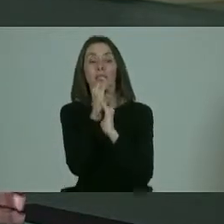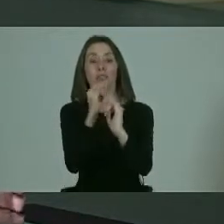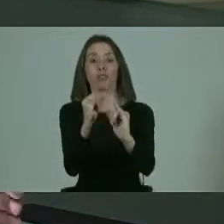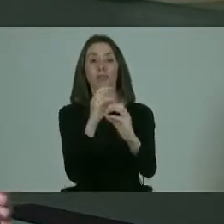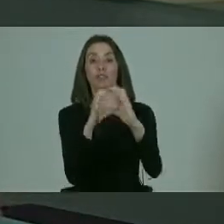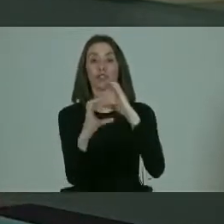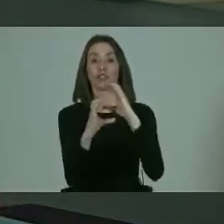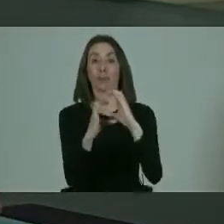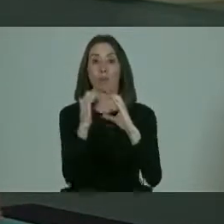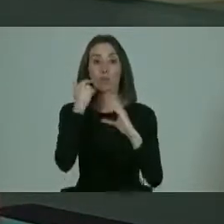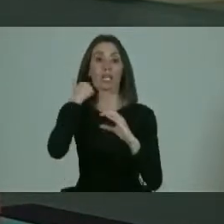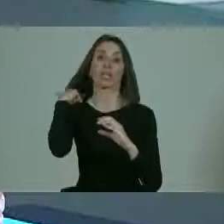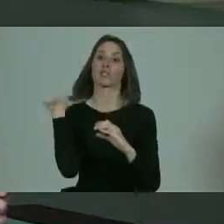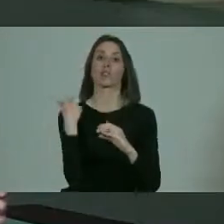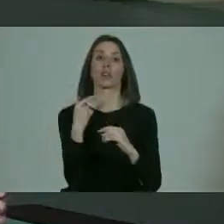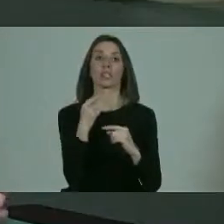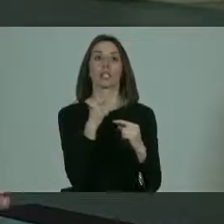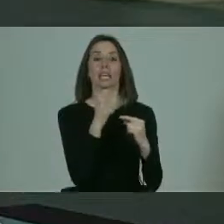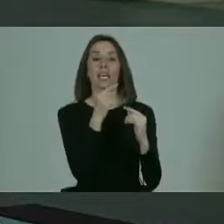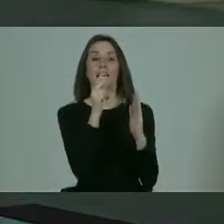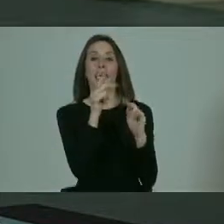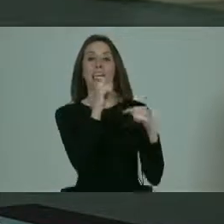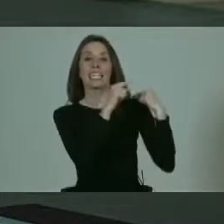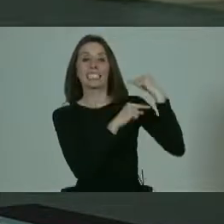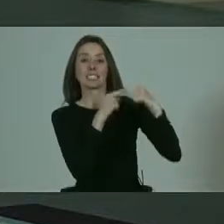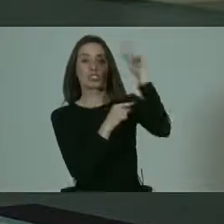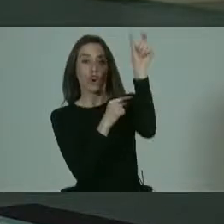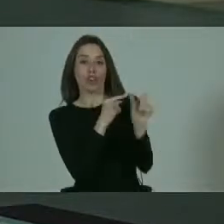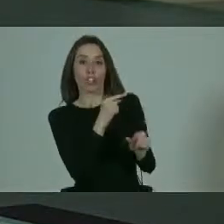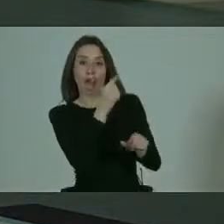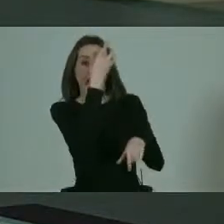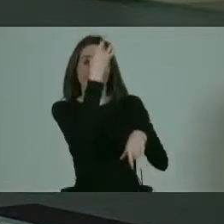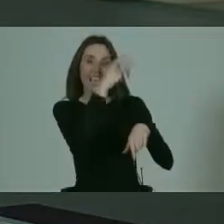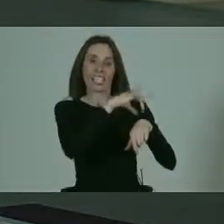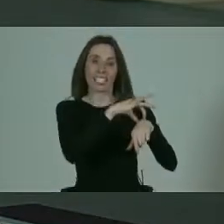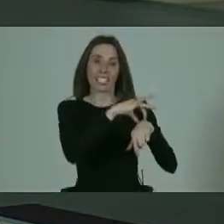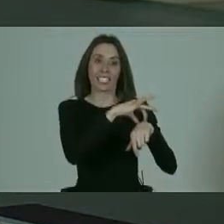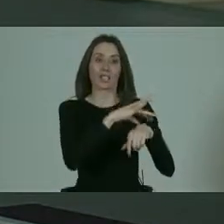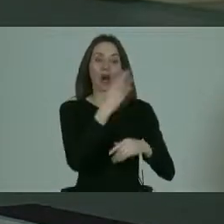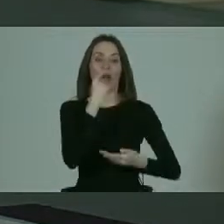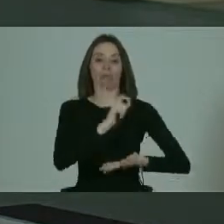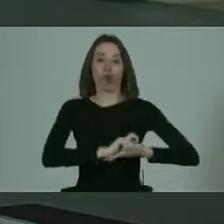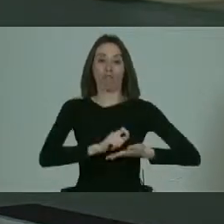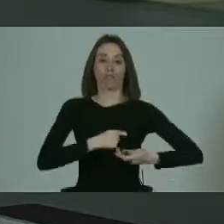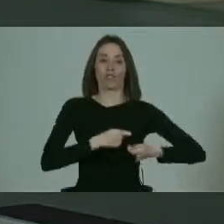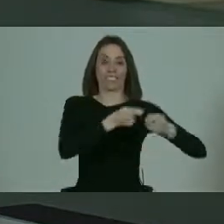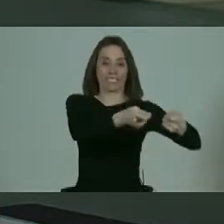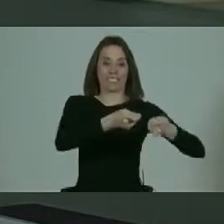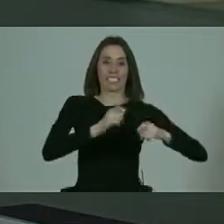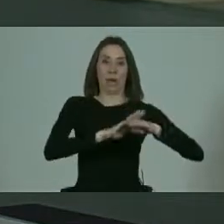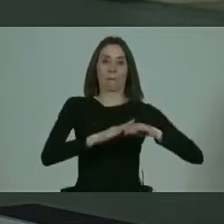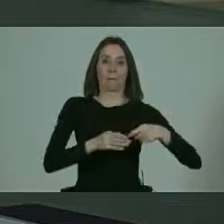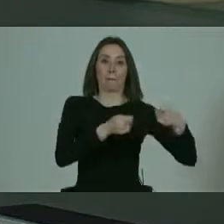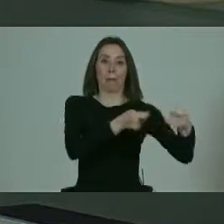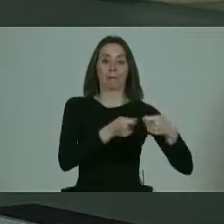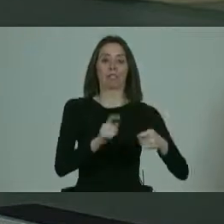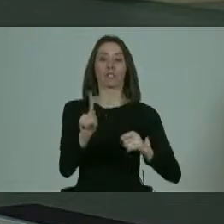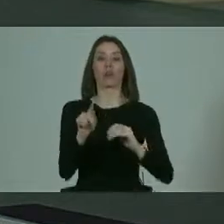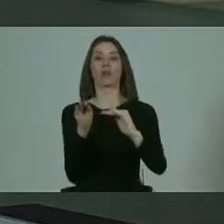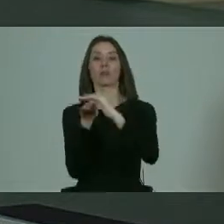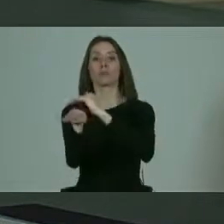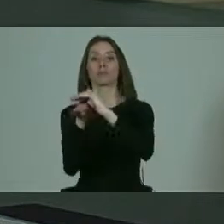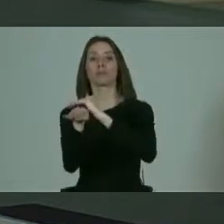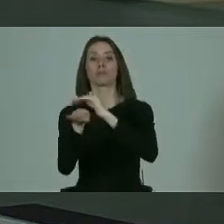comunicación las historias clínicas ya no pasan del despacho del médico sino que pasan a estar informatizadas